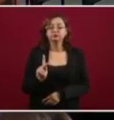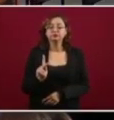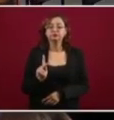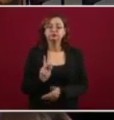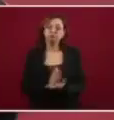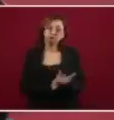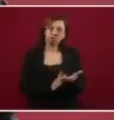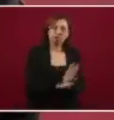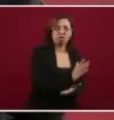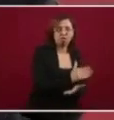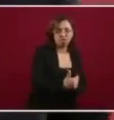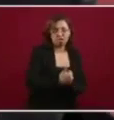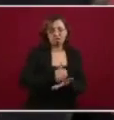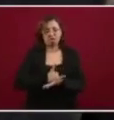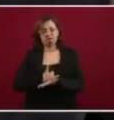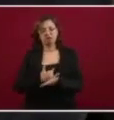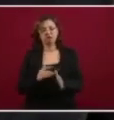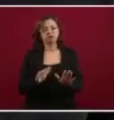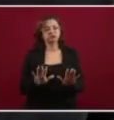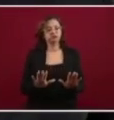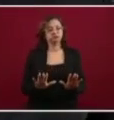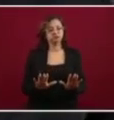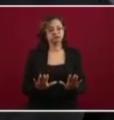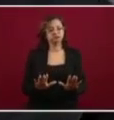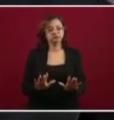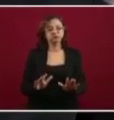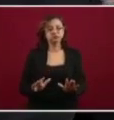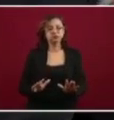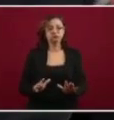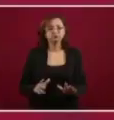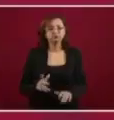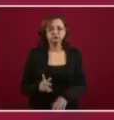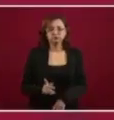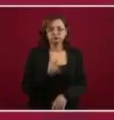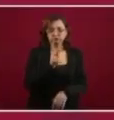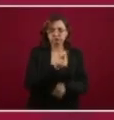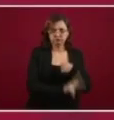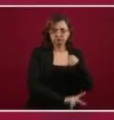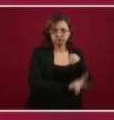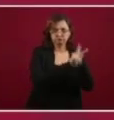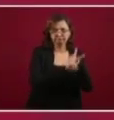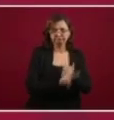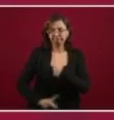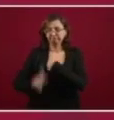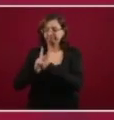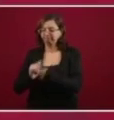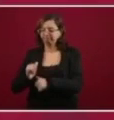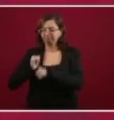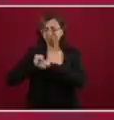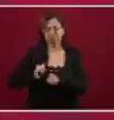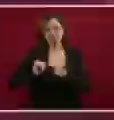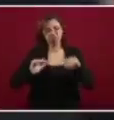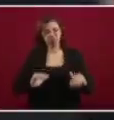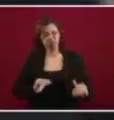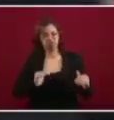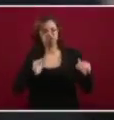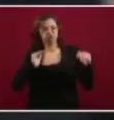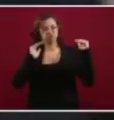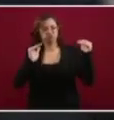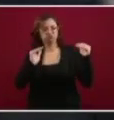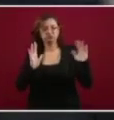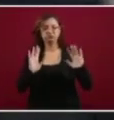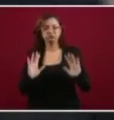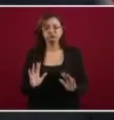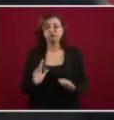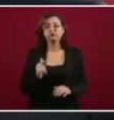la soberanía de los dos países. Yo debo